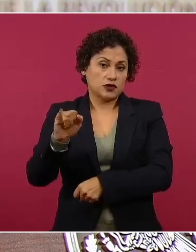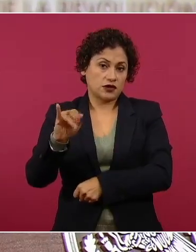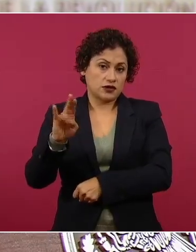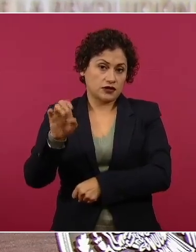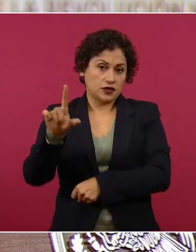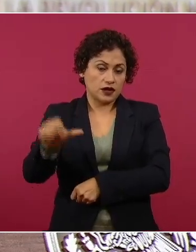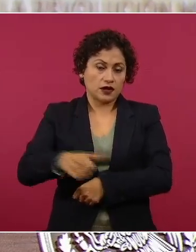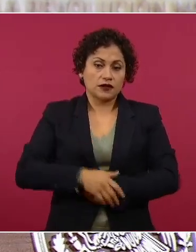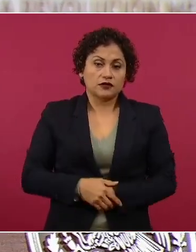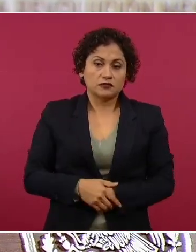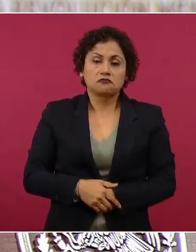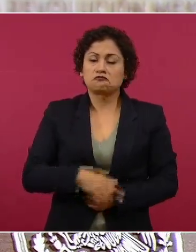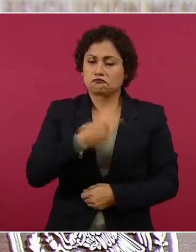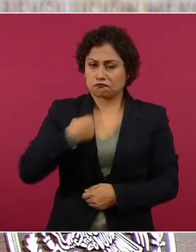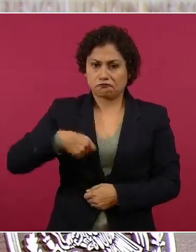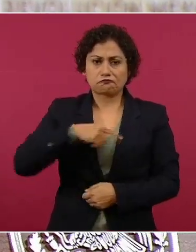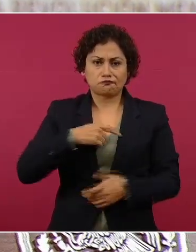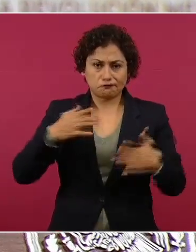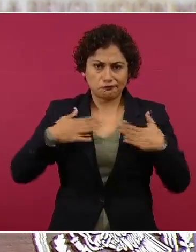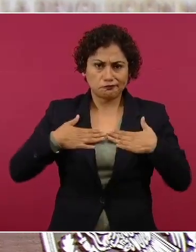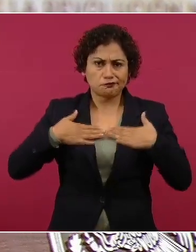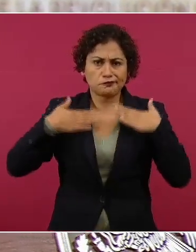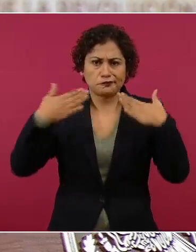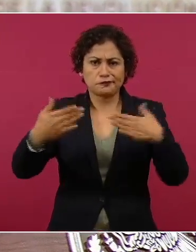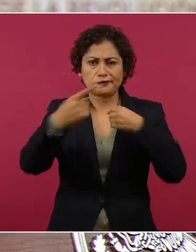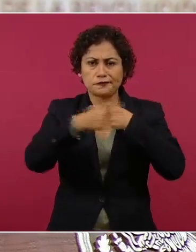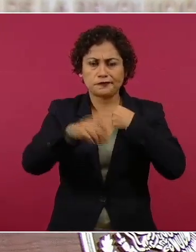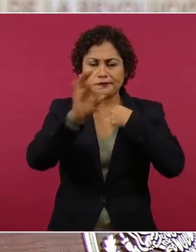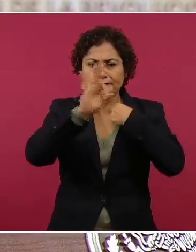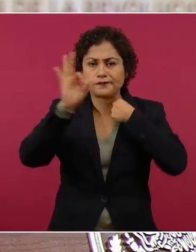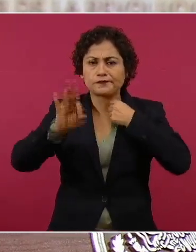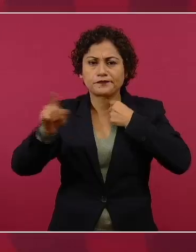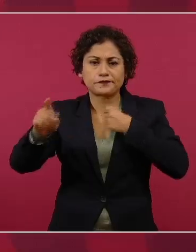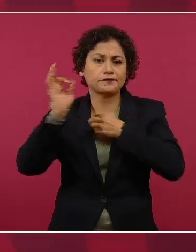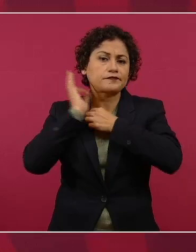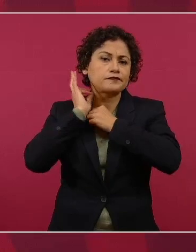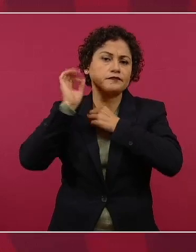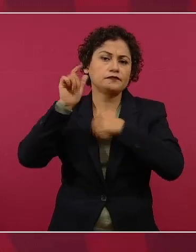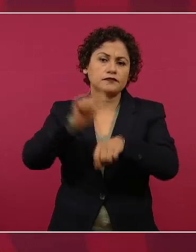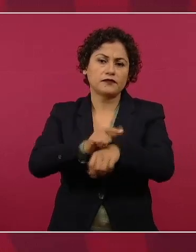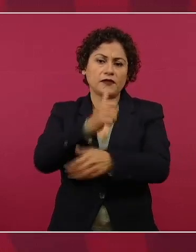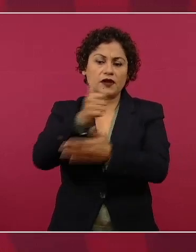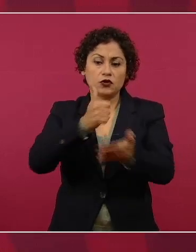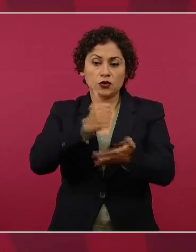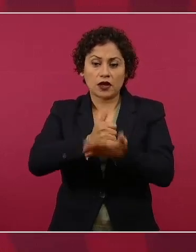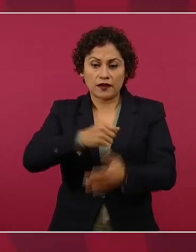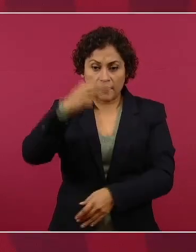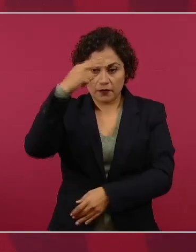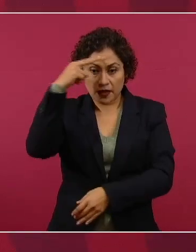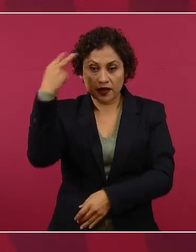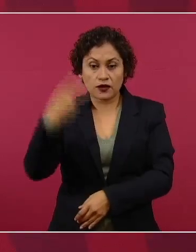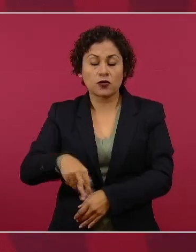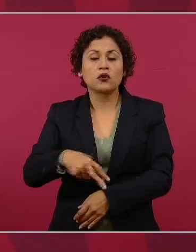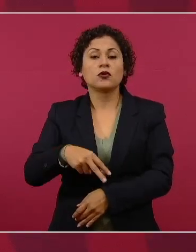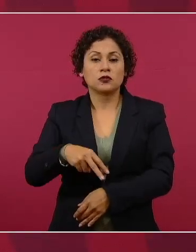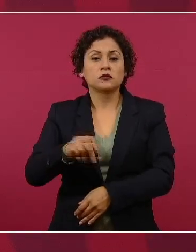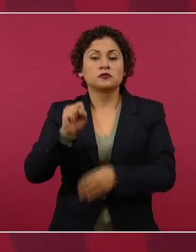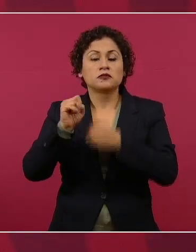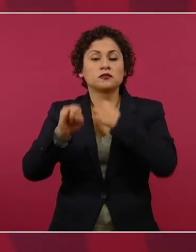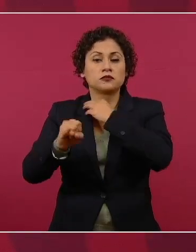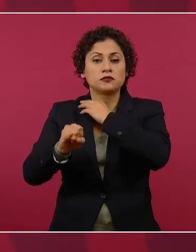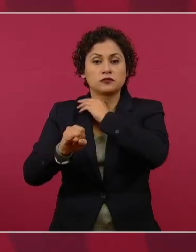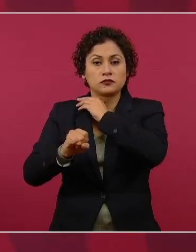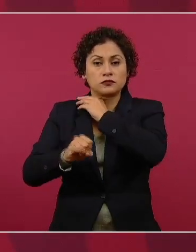le tenemos toda la confianza a Ernestina Godoy, que es la